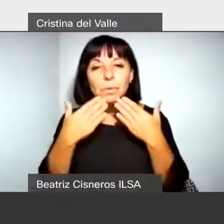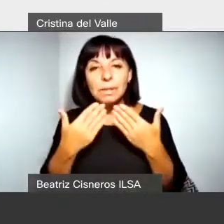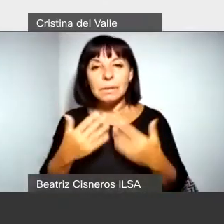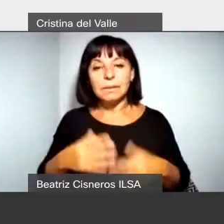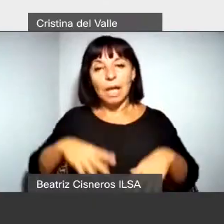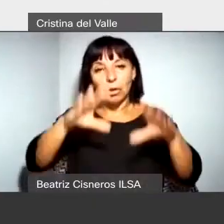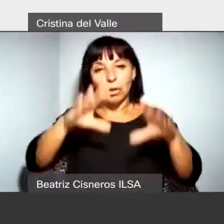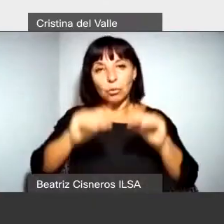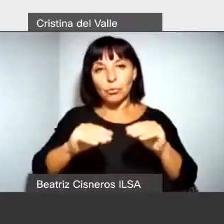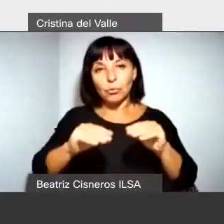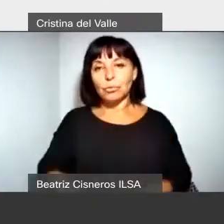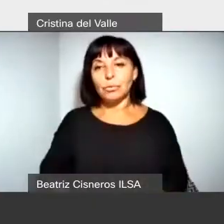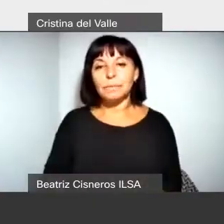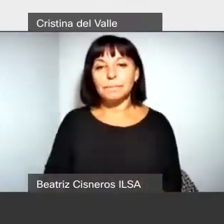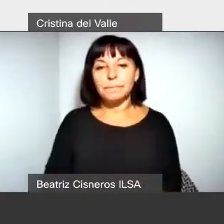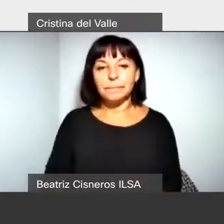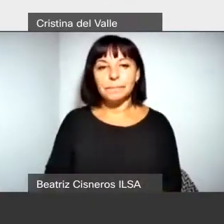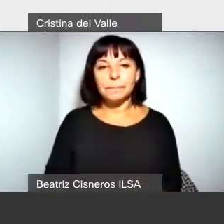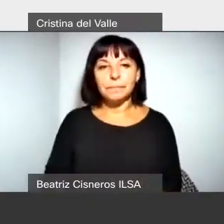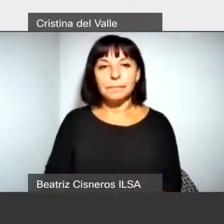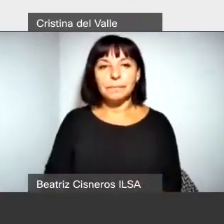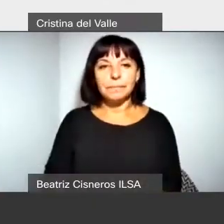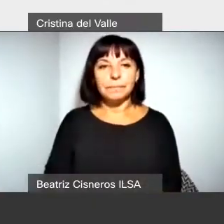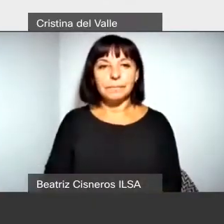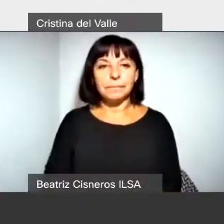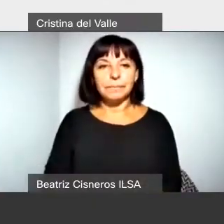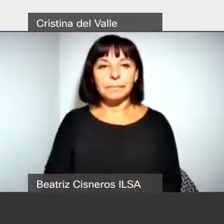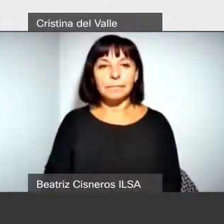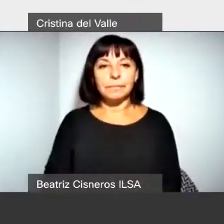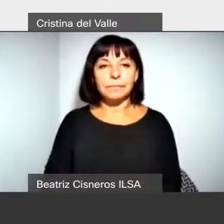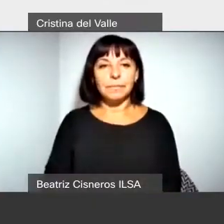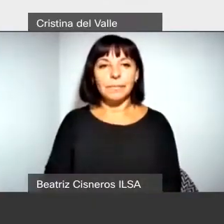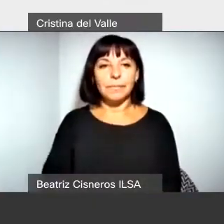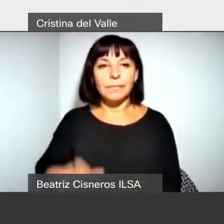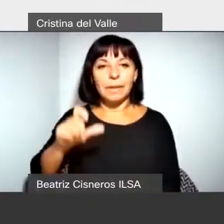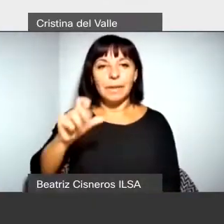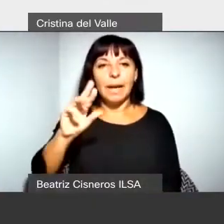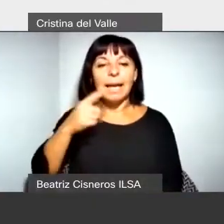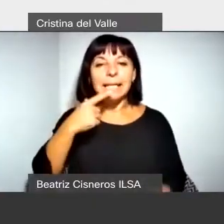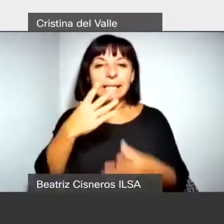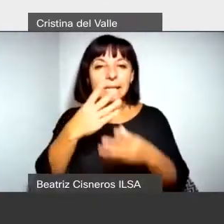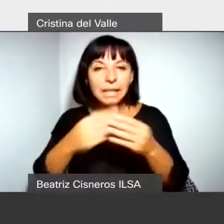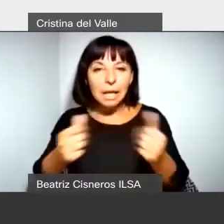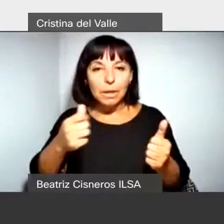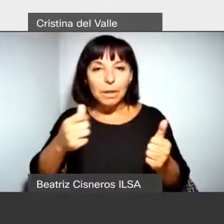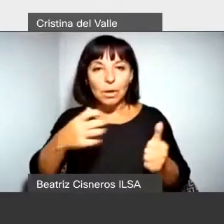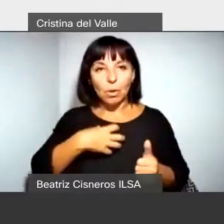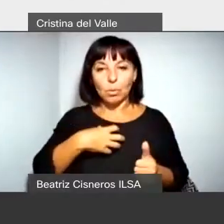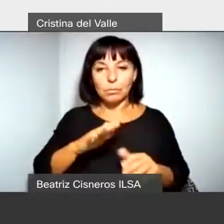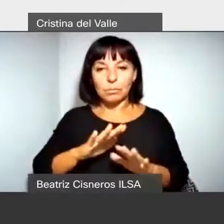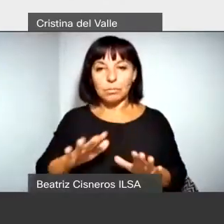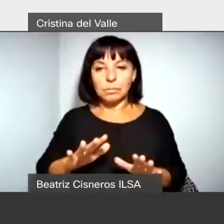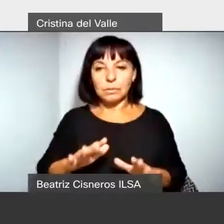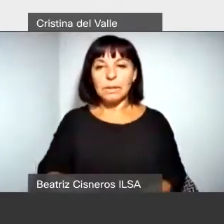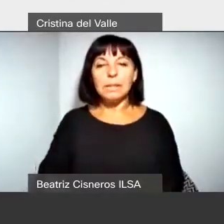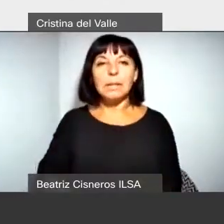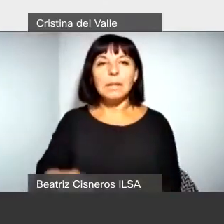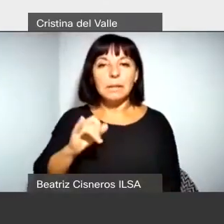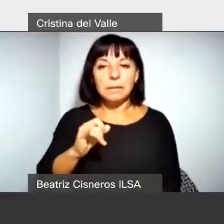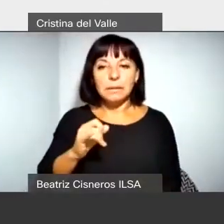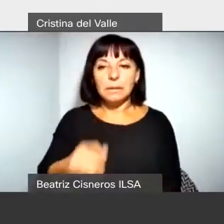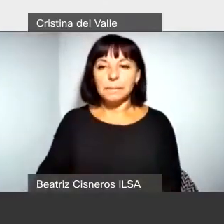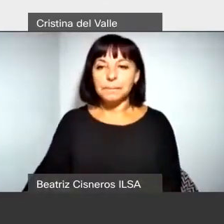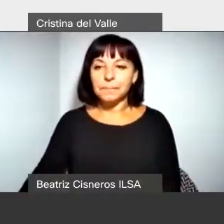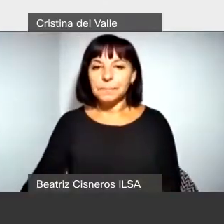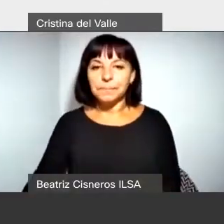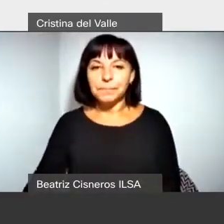todos. Bien, gracias chicos. Cris, También, finalizo la reunión sin más. ¿Cómo es el sí. registro de la clase de